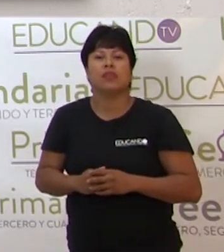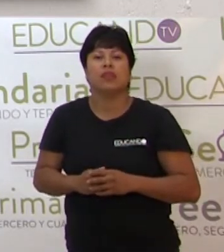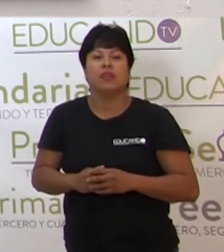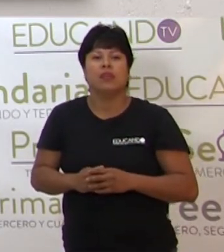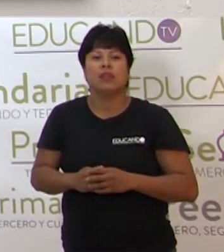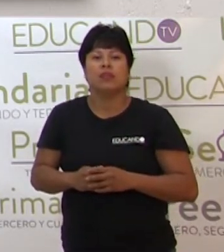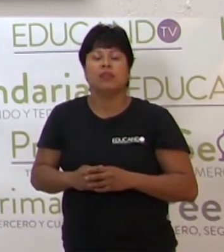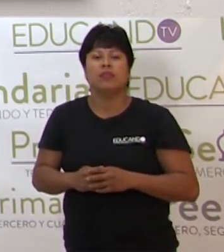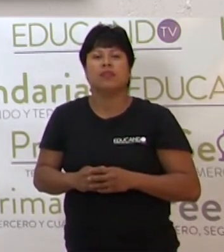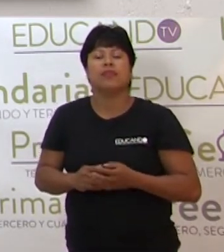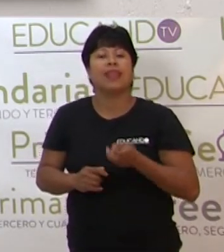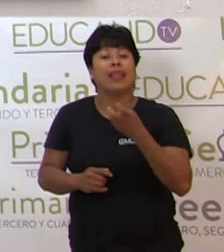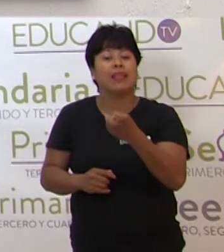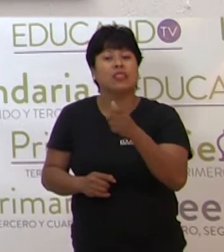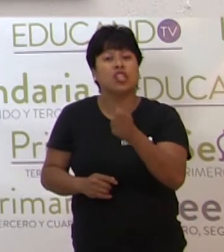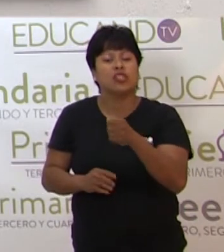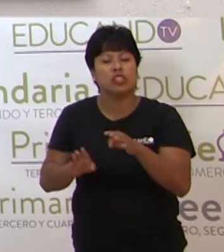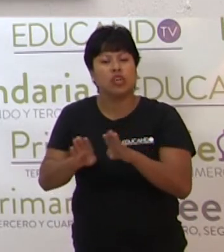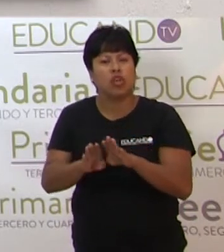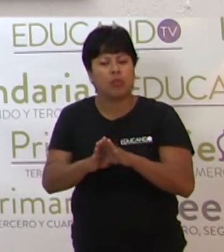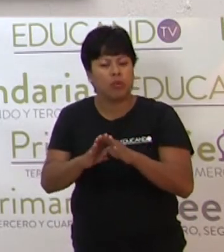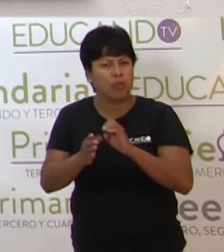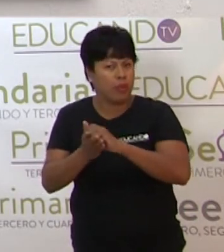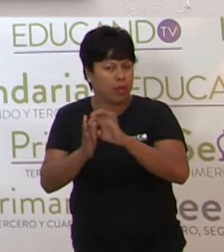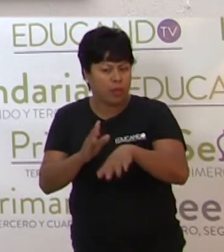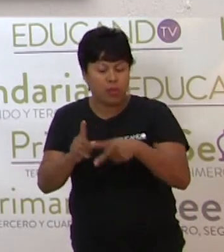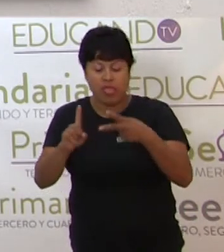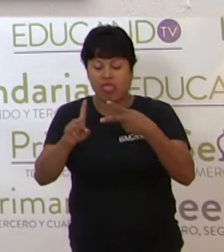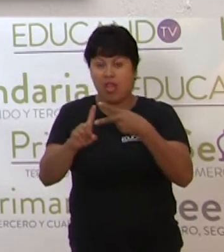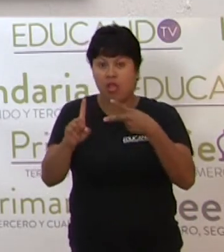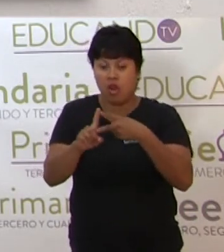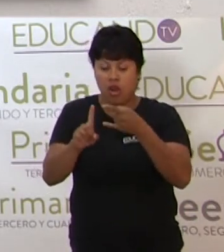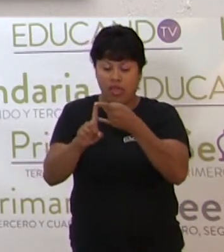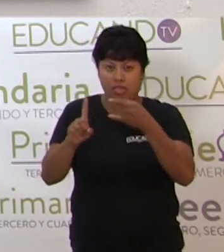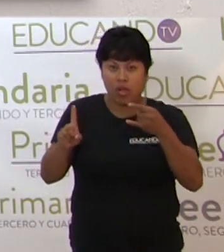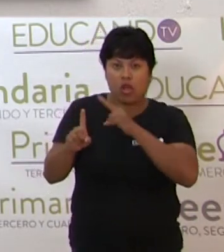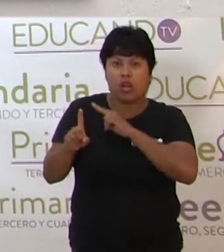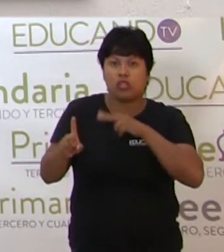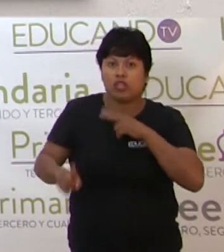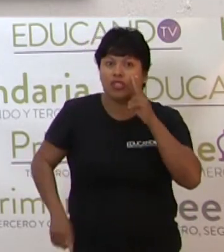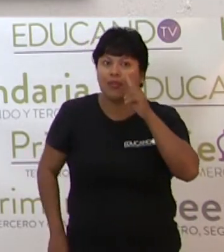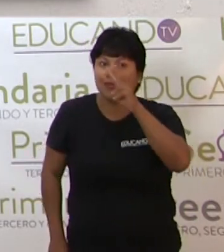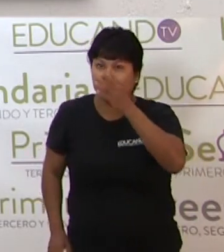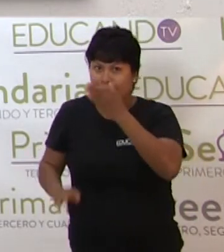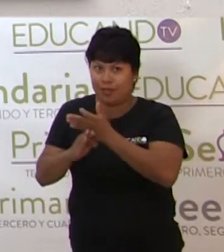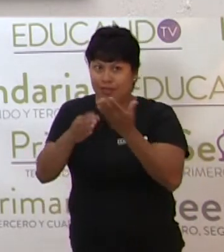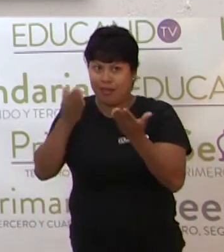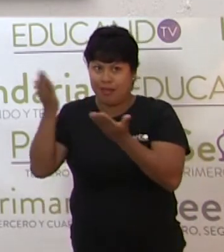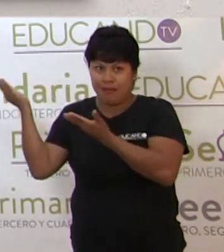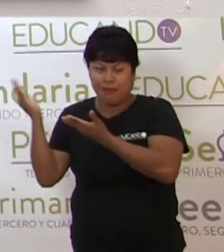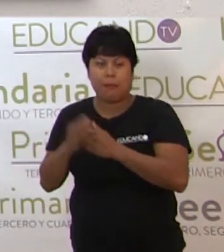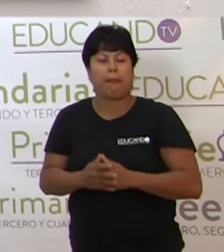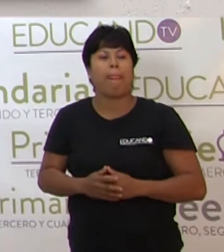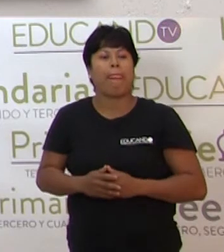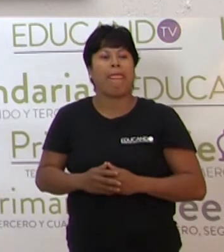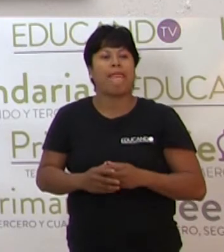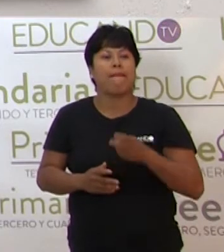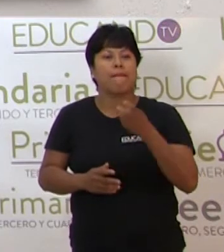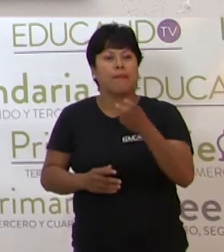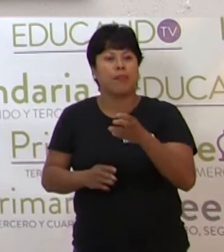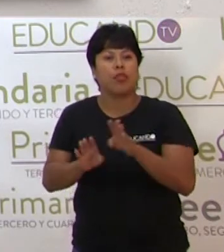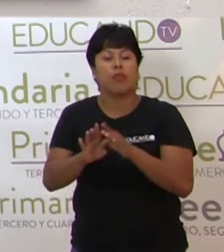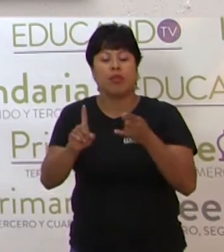¿sí?, en base al triángulo rectángulo que estamos viendo ahí, ¿sí? En base